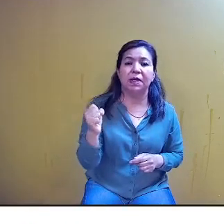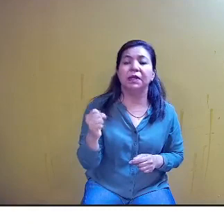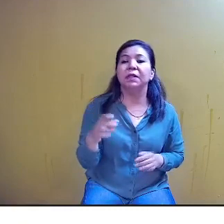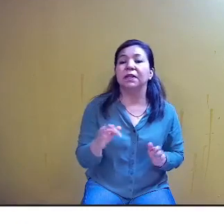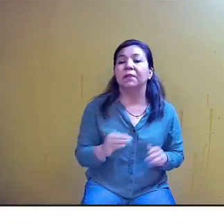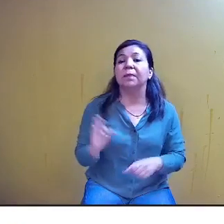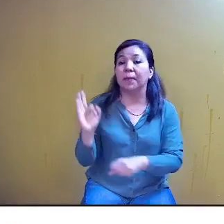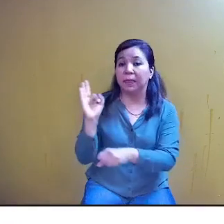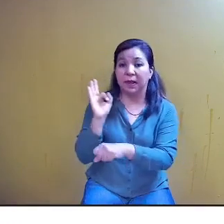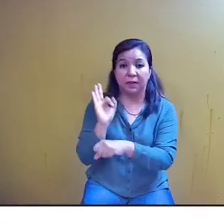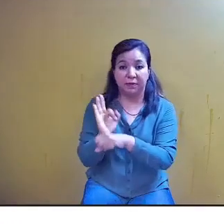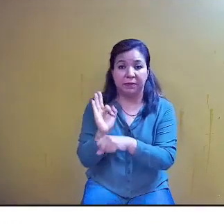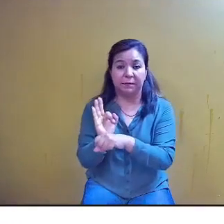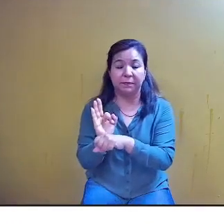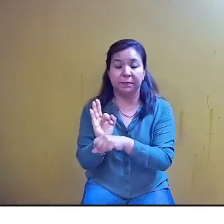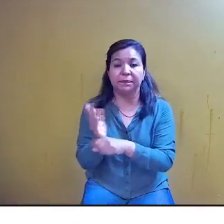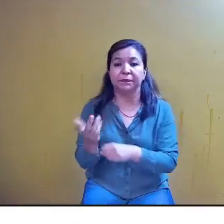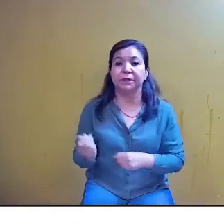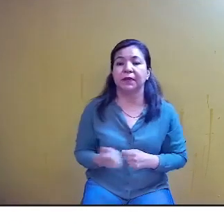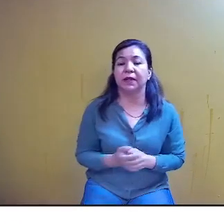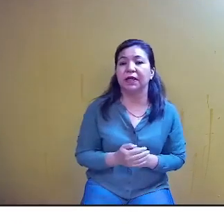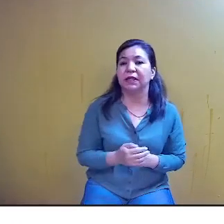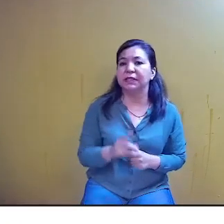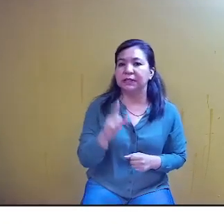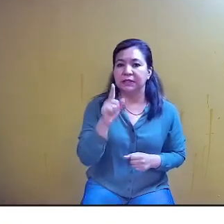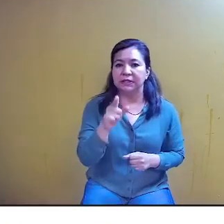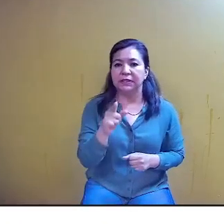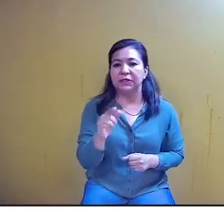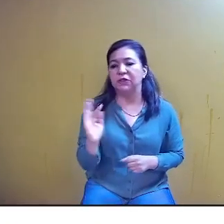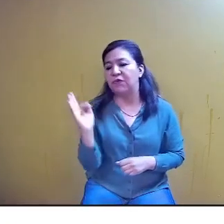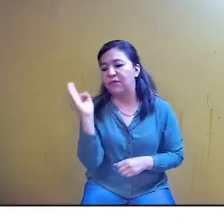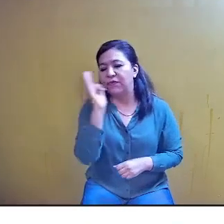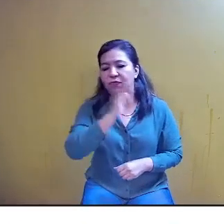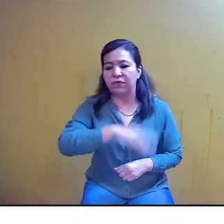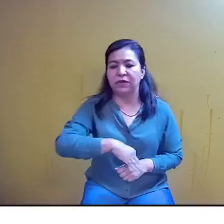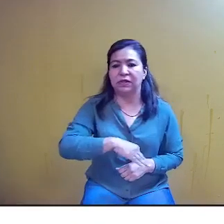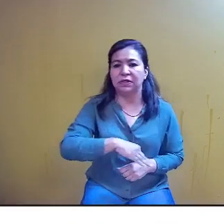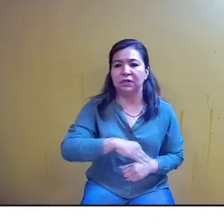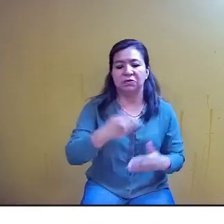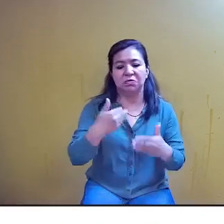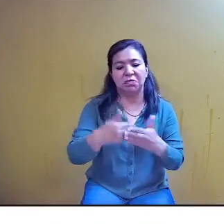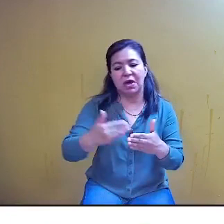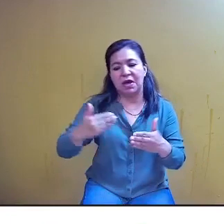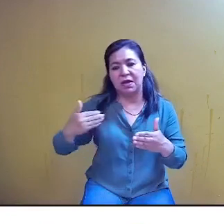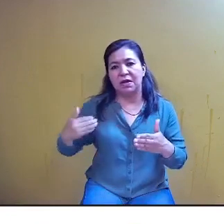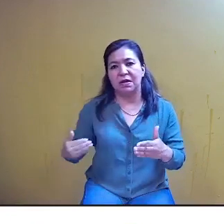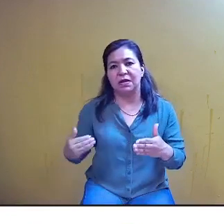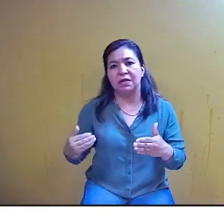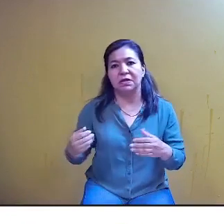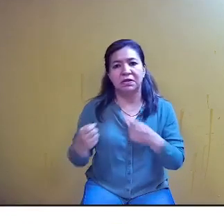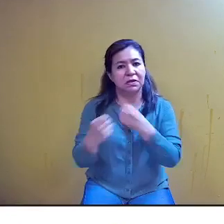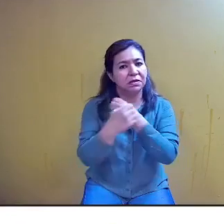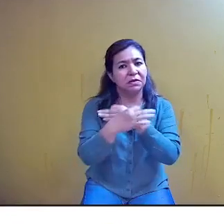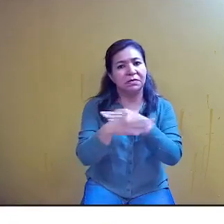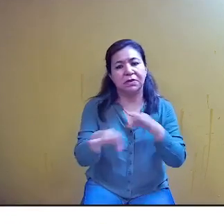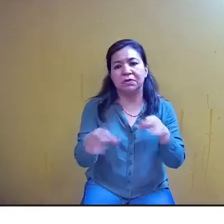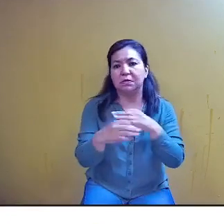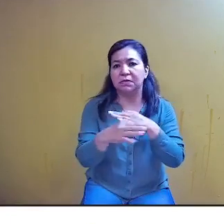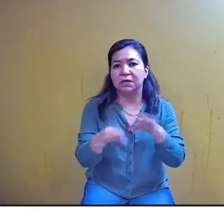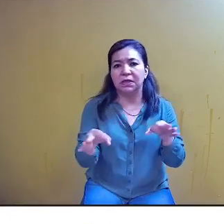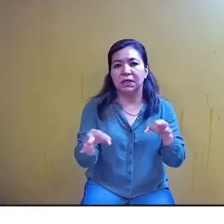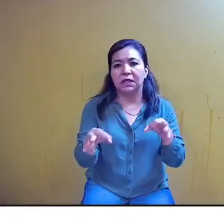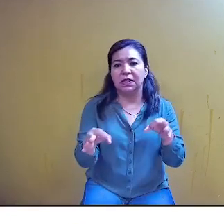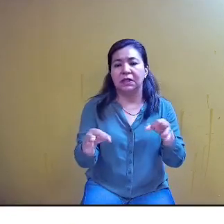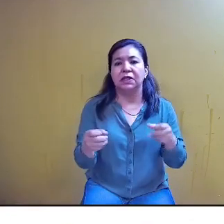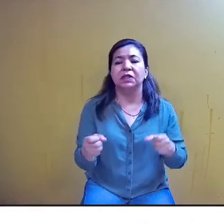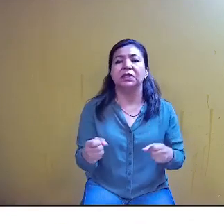defensa, el denunciado señaló que es falso que haya realizado actos anticipados de campaña y promoción personal indebida, en razón de que